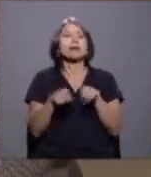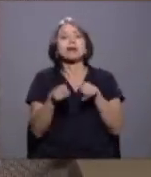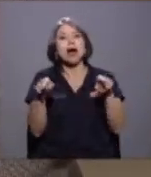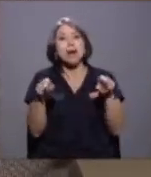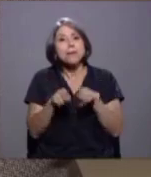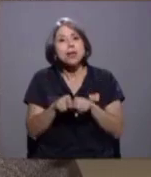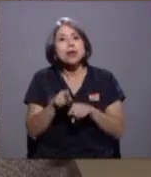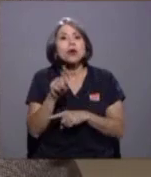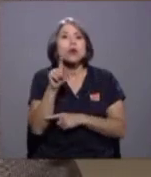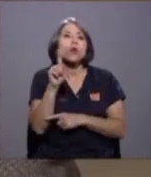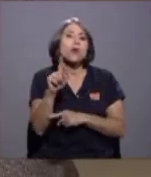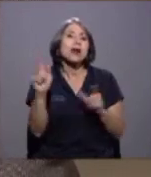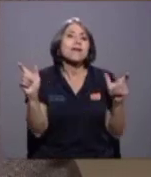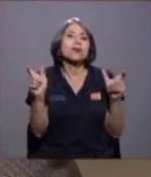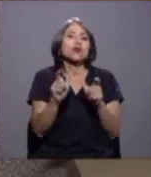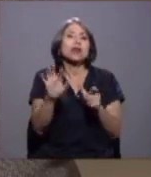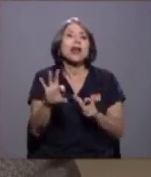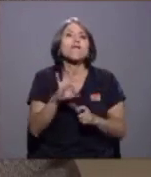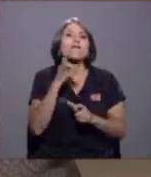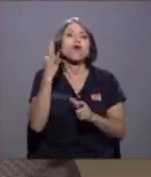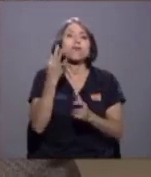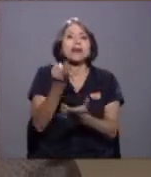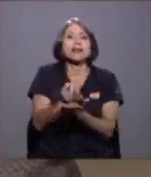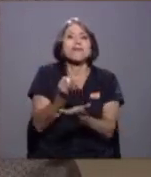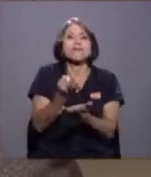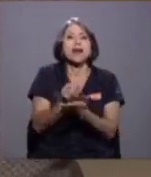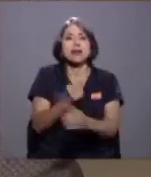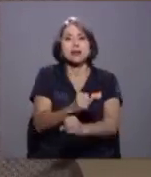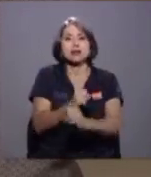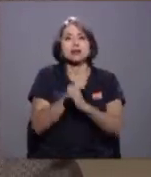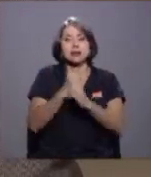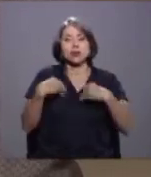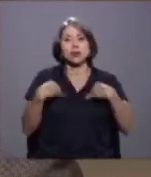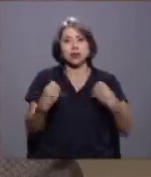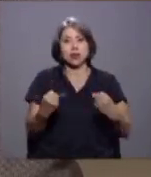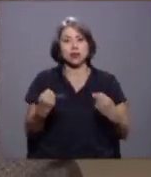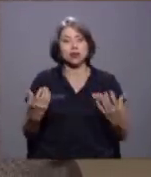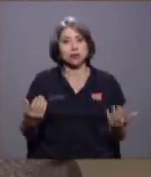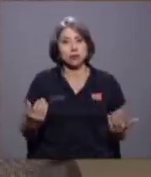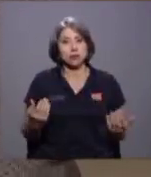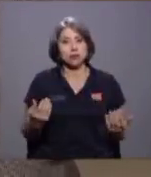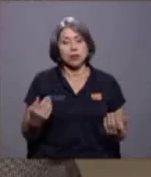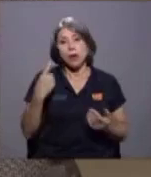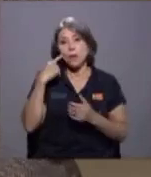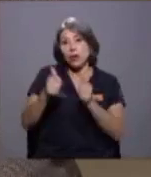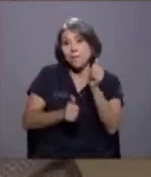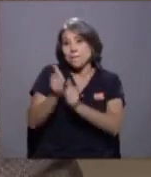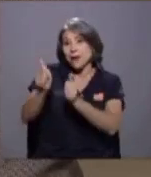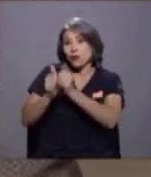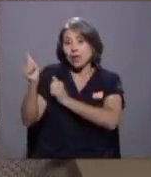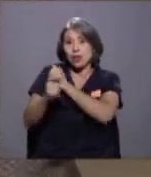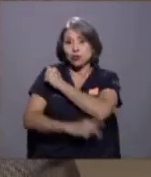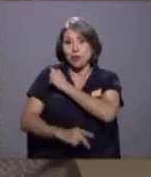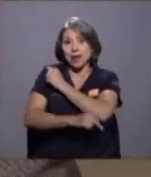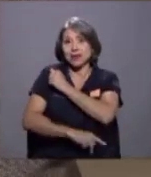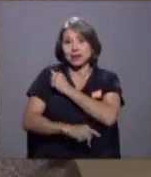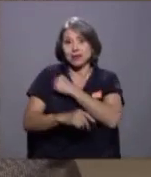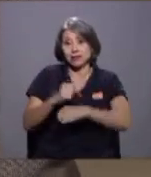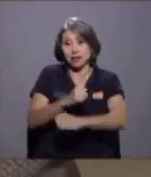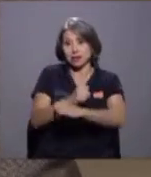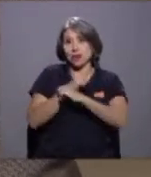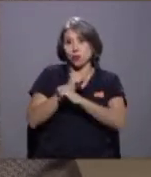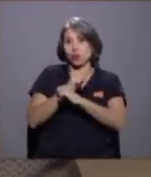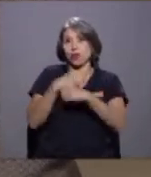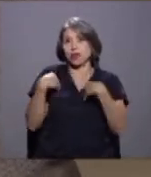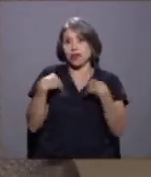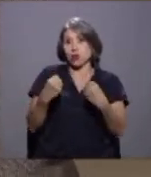en que financiamos el seguro de salud, ¿verdad? Porque en la mayoría de los países, por ejemplo, el seguro de salud se financia por